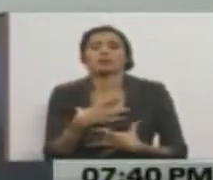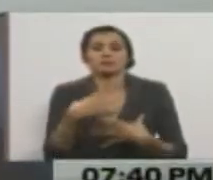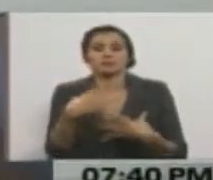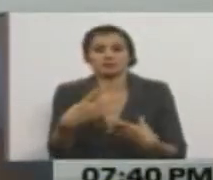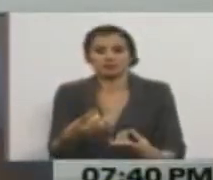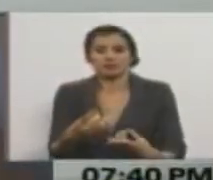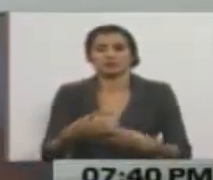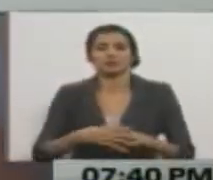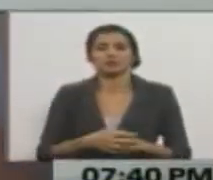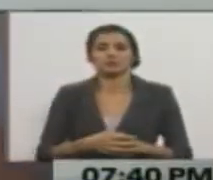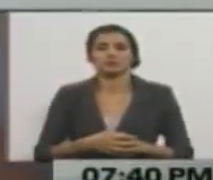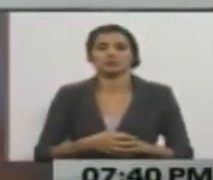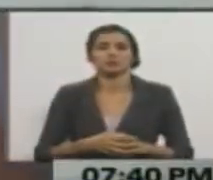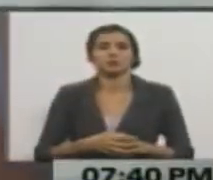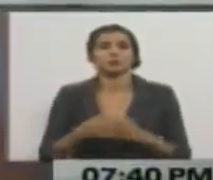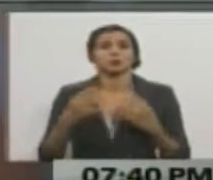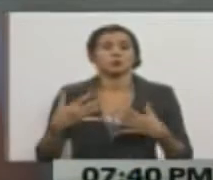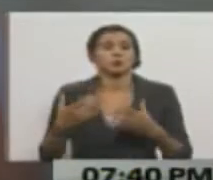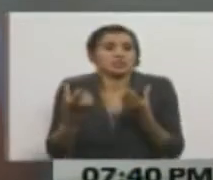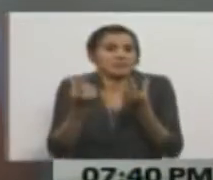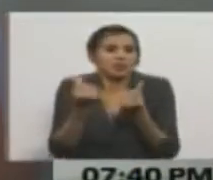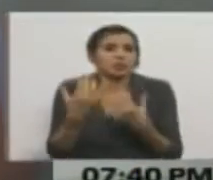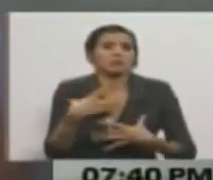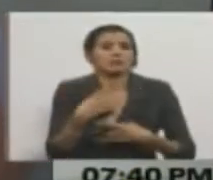a usted le tocan su bolsillo, su cotidianidad,